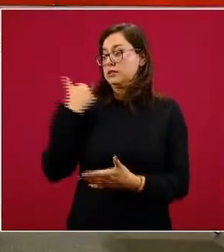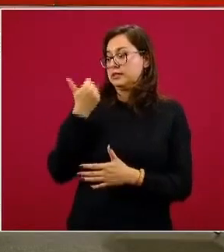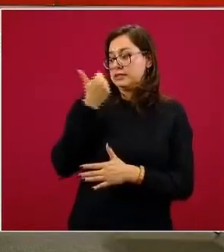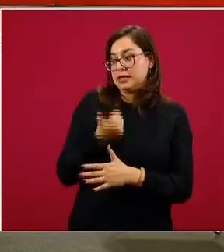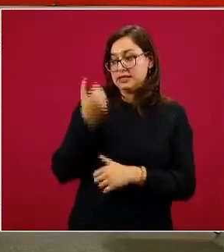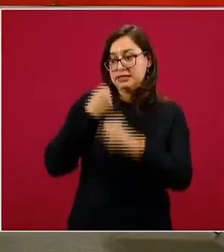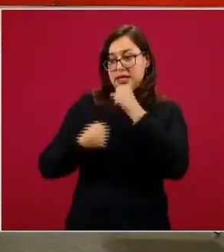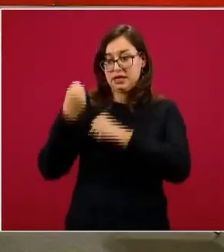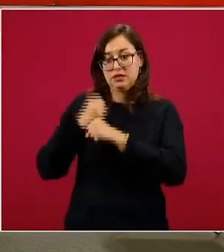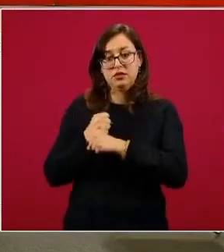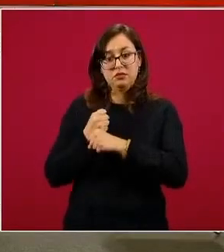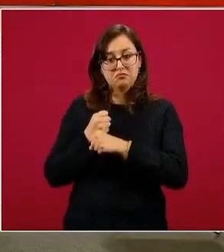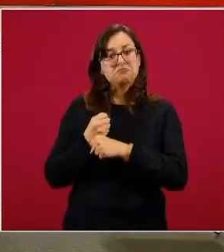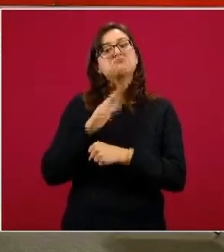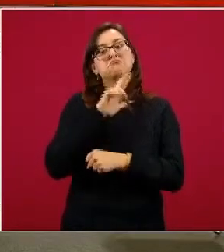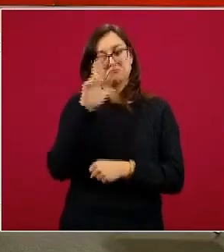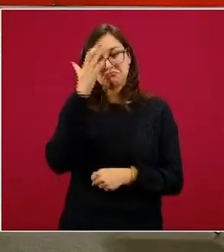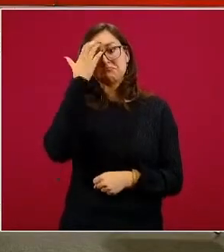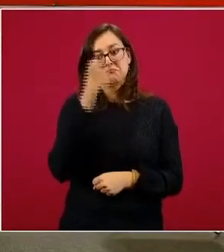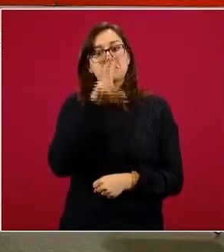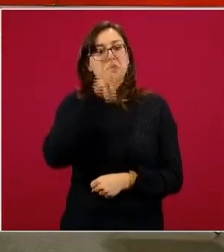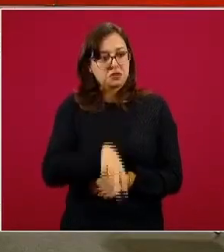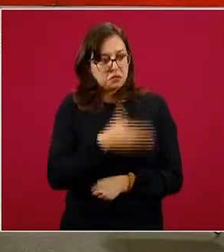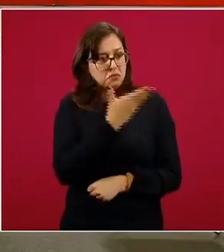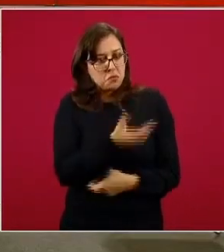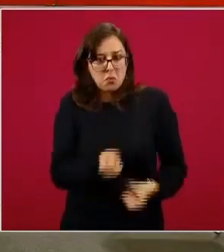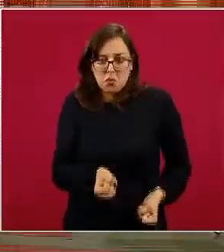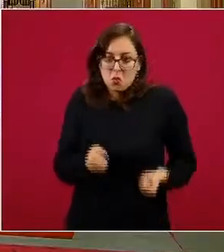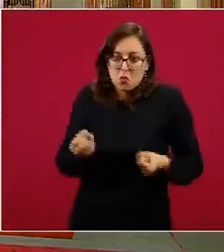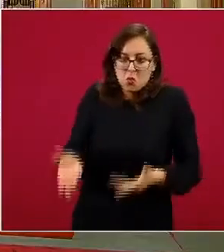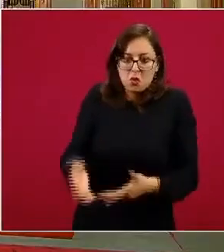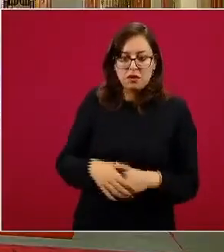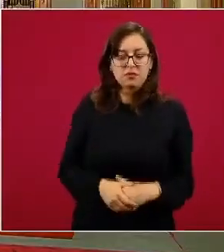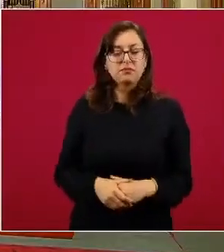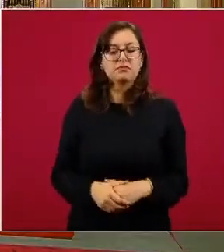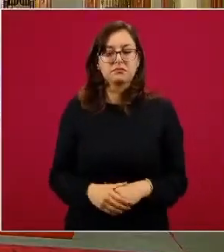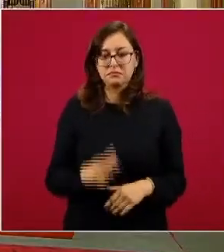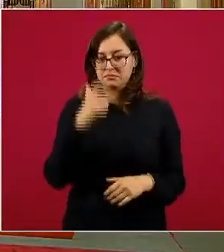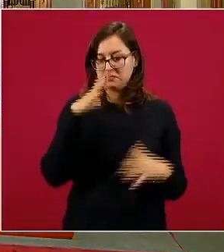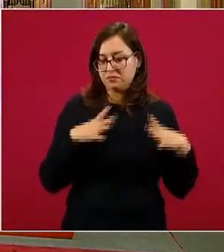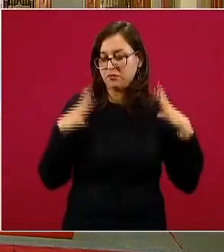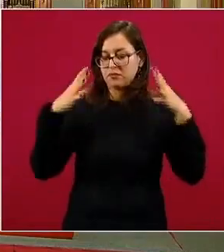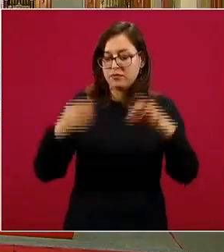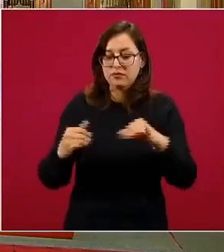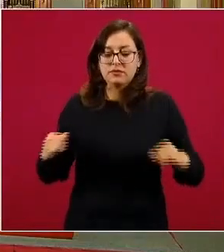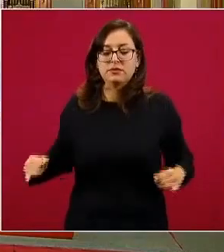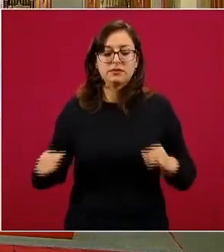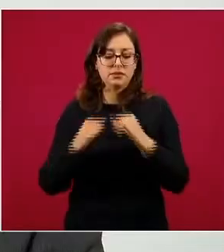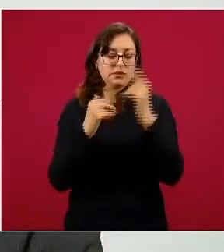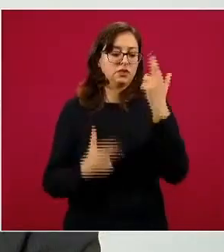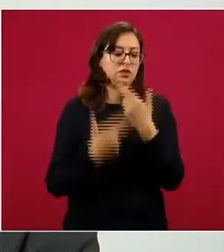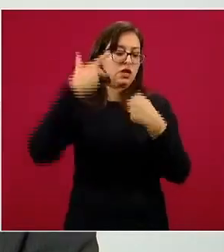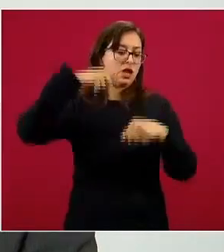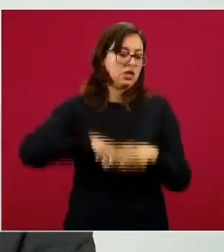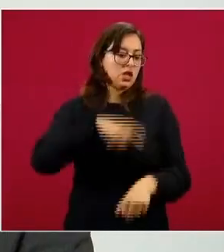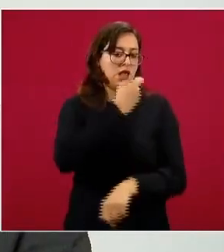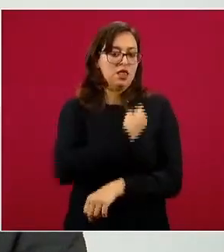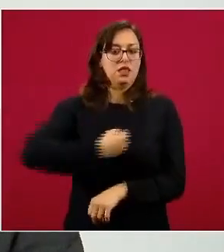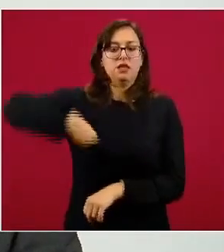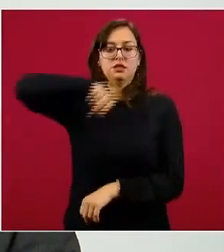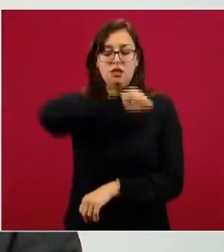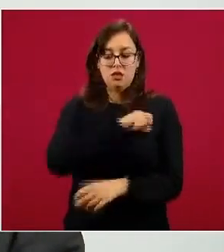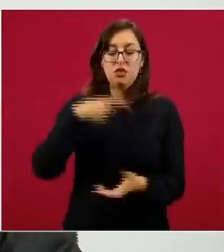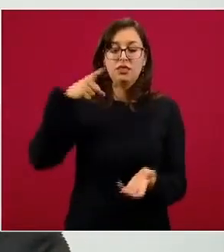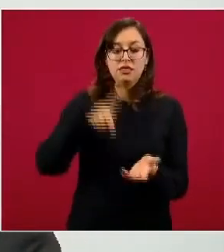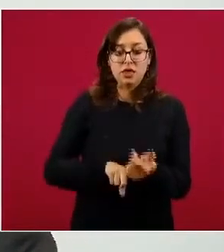pasado, le reconocemos que hizo esa contribución. Creó un mecanismo para los Institutos Nacionales de Salud y hospitales federales